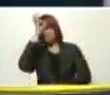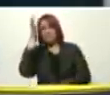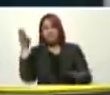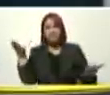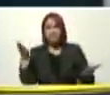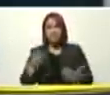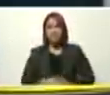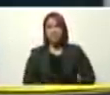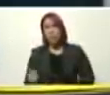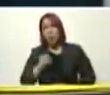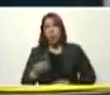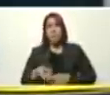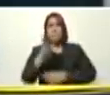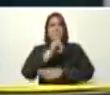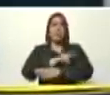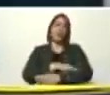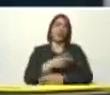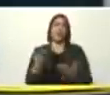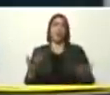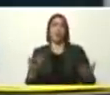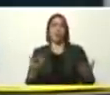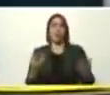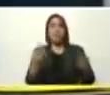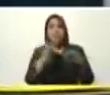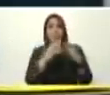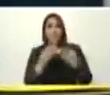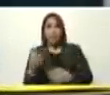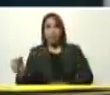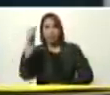O lo peor, familiares.